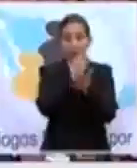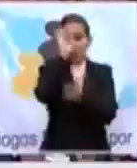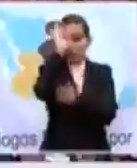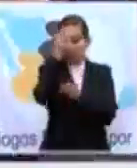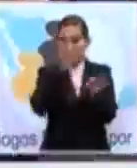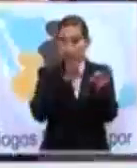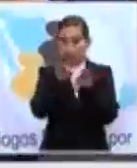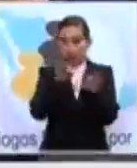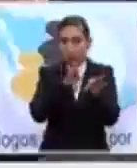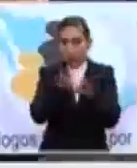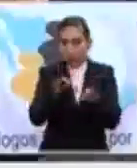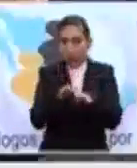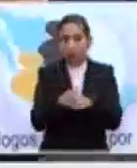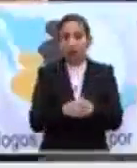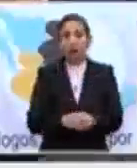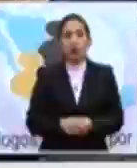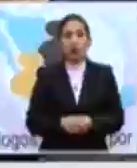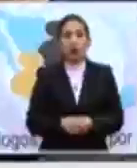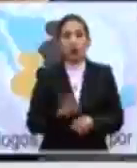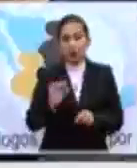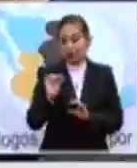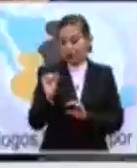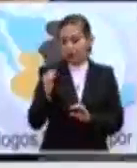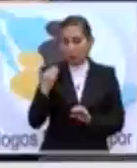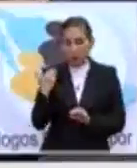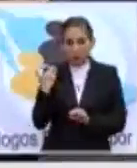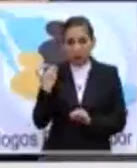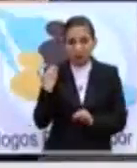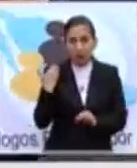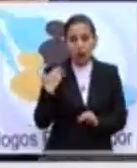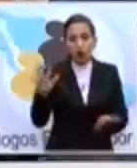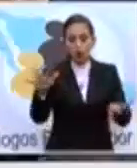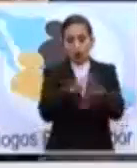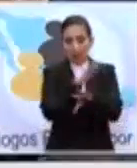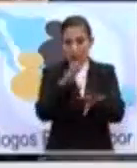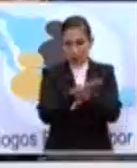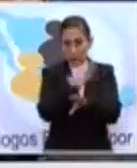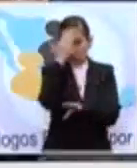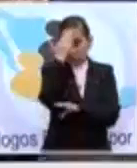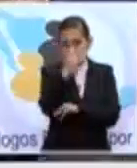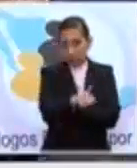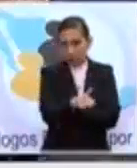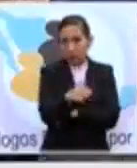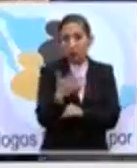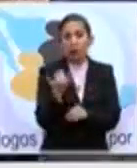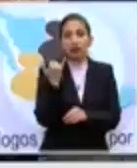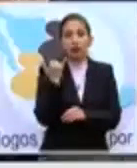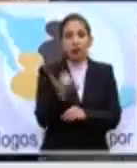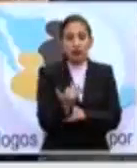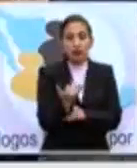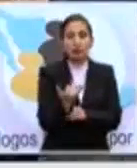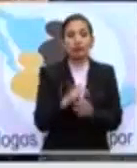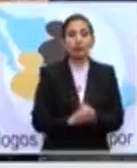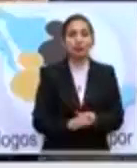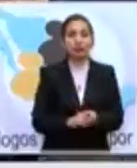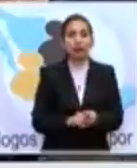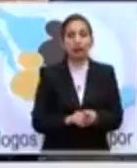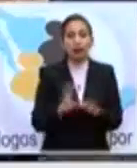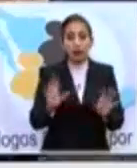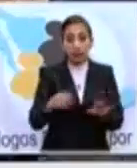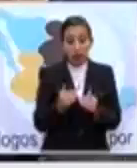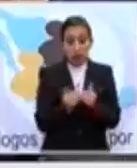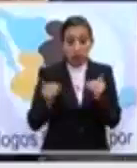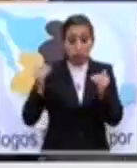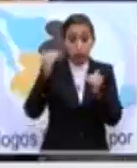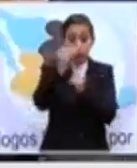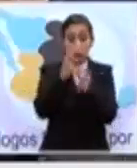Trabajo, incluso, que ha sido recientemente reformada, lo sabemos, y que ha dado un